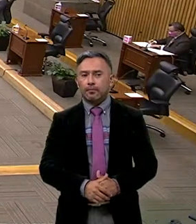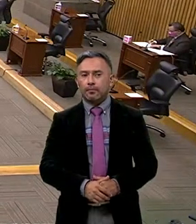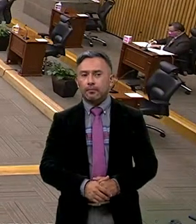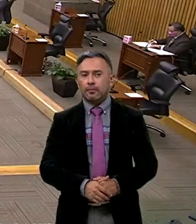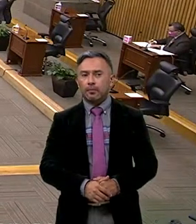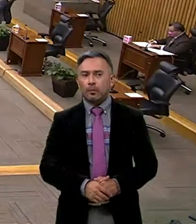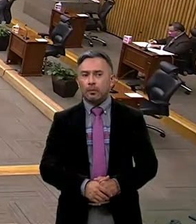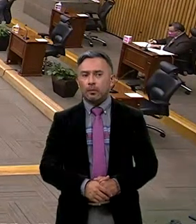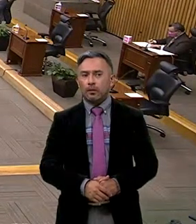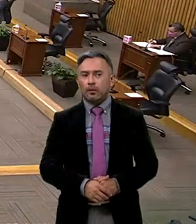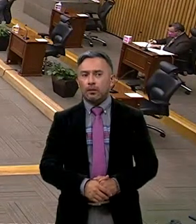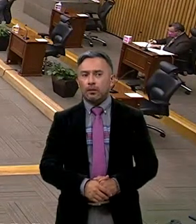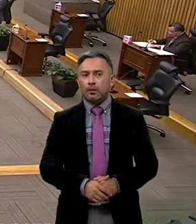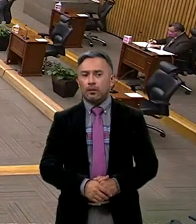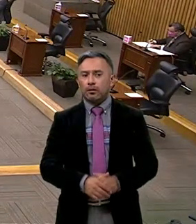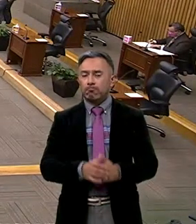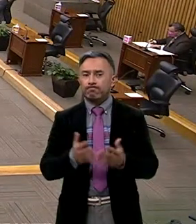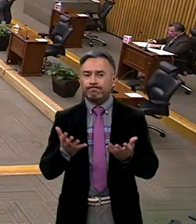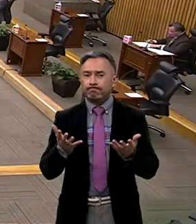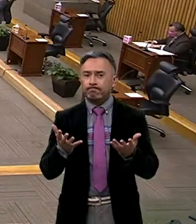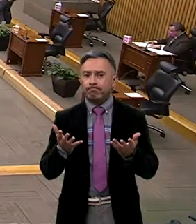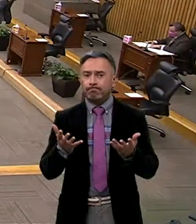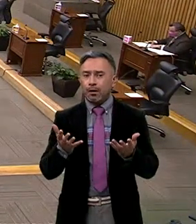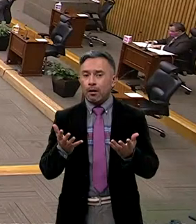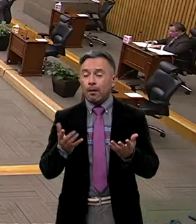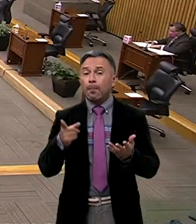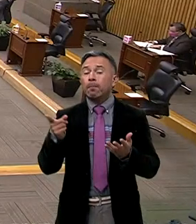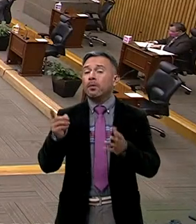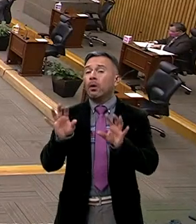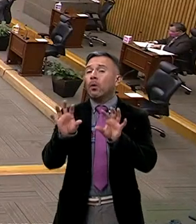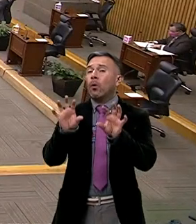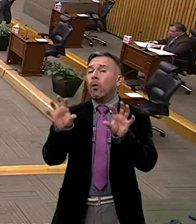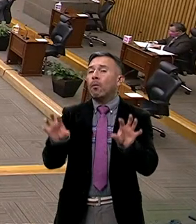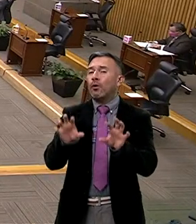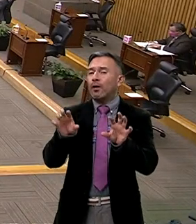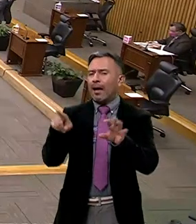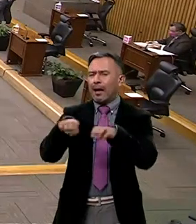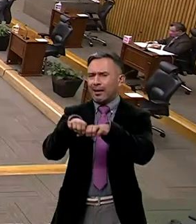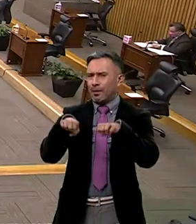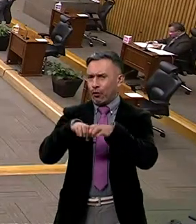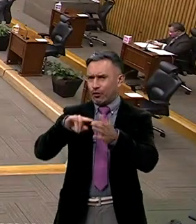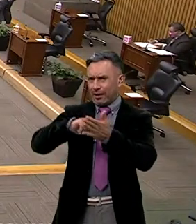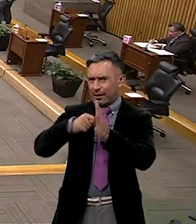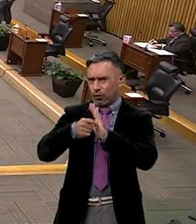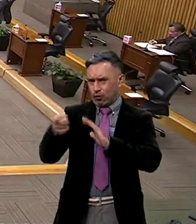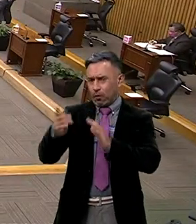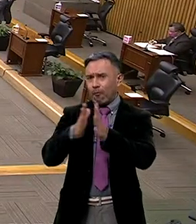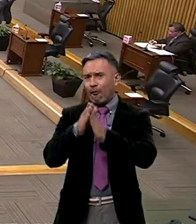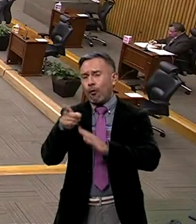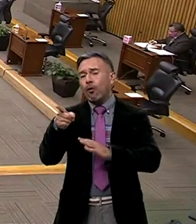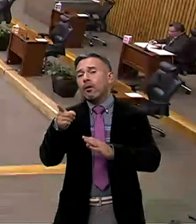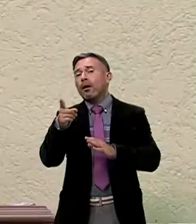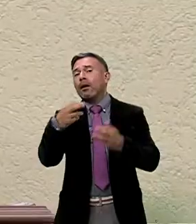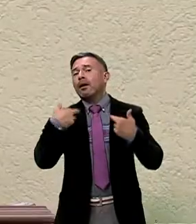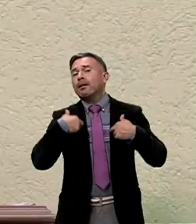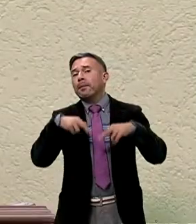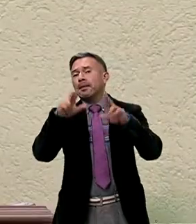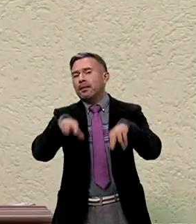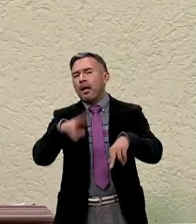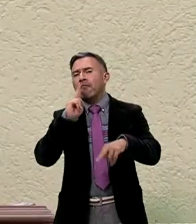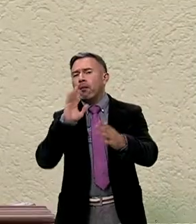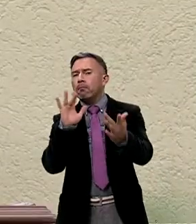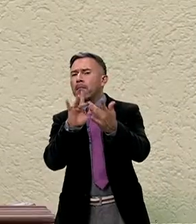no pediría al equipo técnico a ver si pueden establecer una comunicación telefónica con el señor representante para